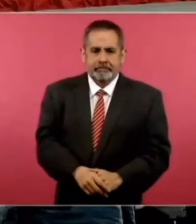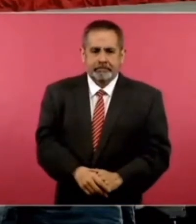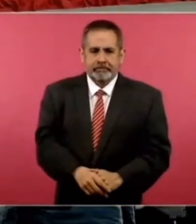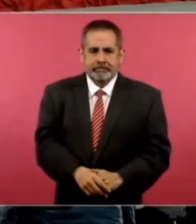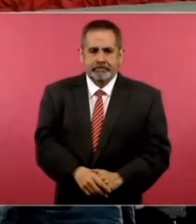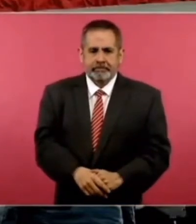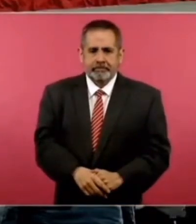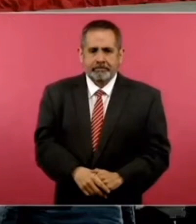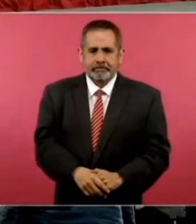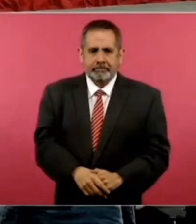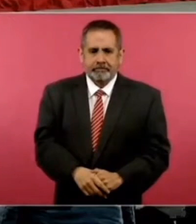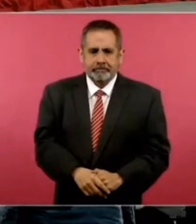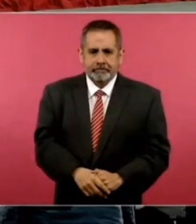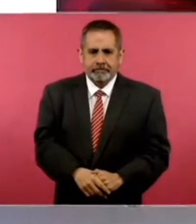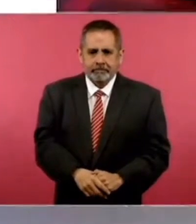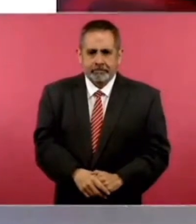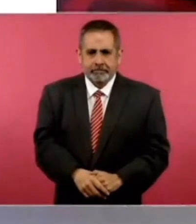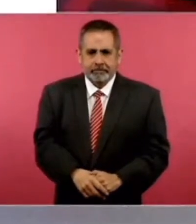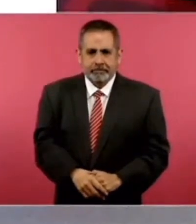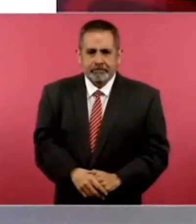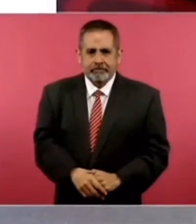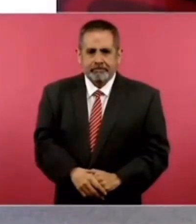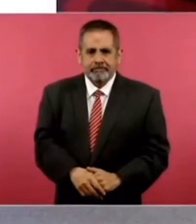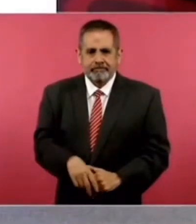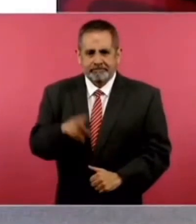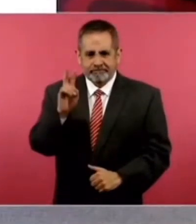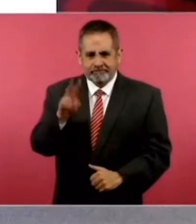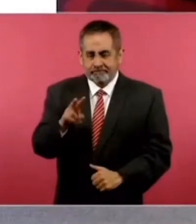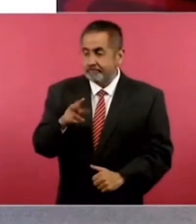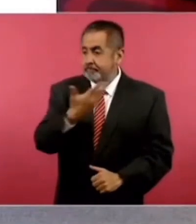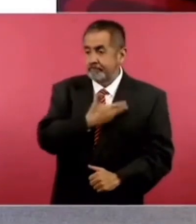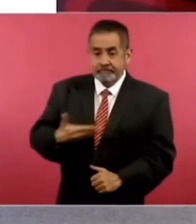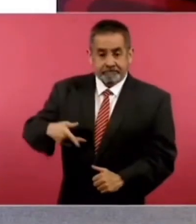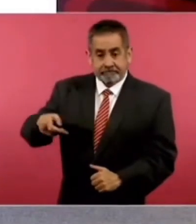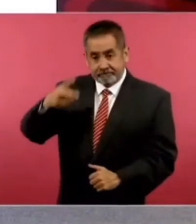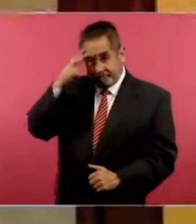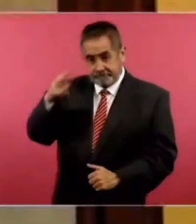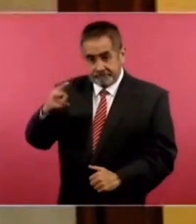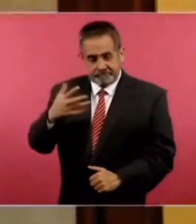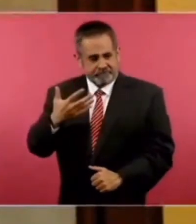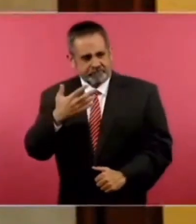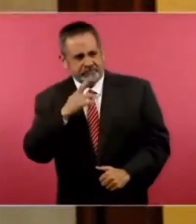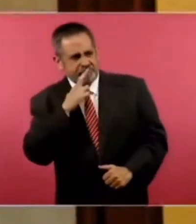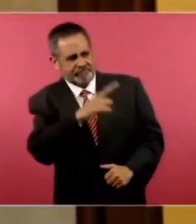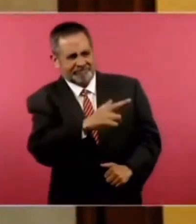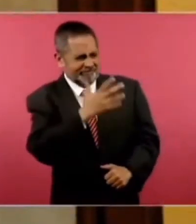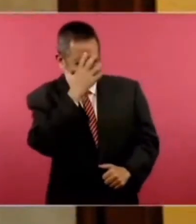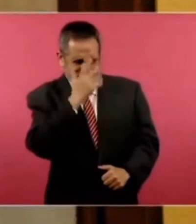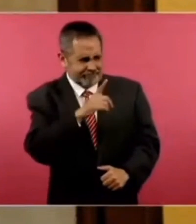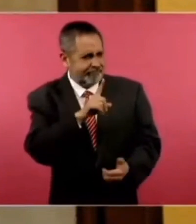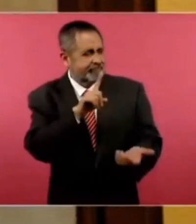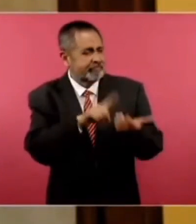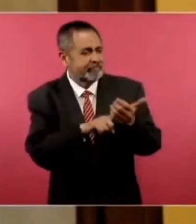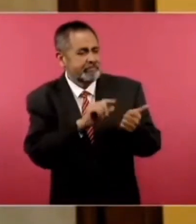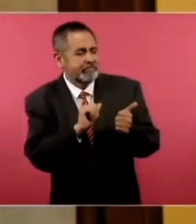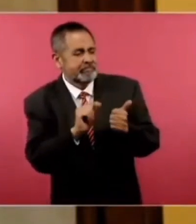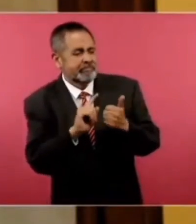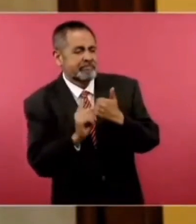Perdón. Lo que es una vergüenza para México, contestó el presidente, es que las fuerzas